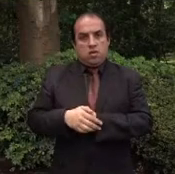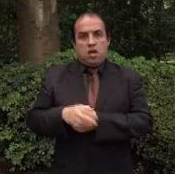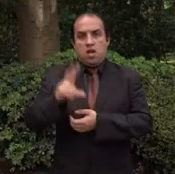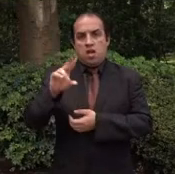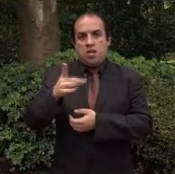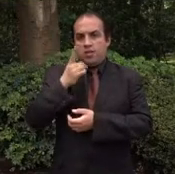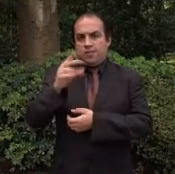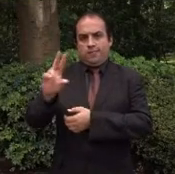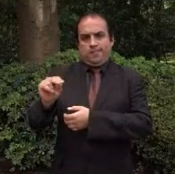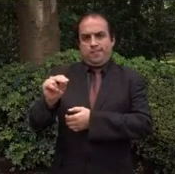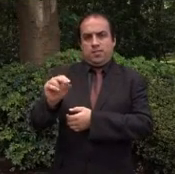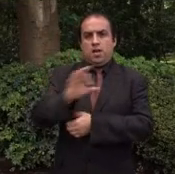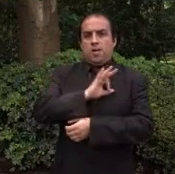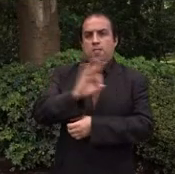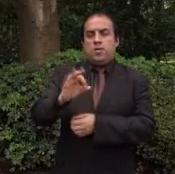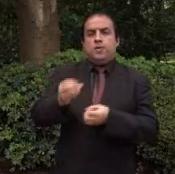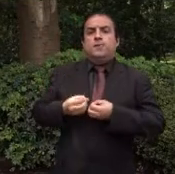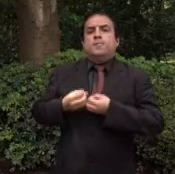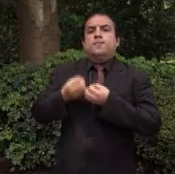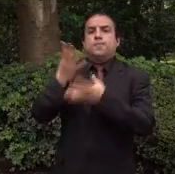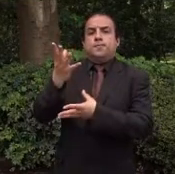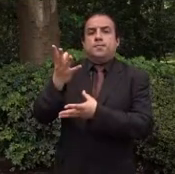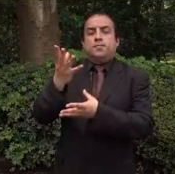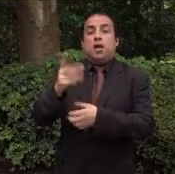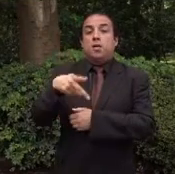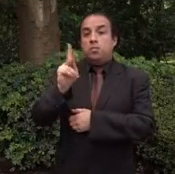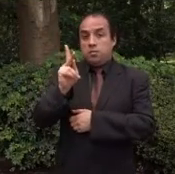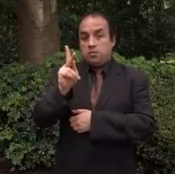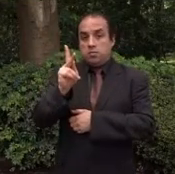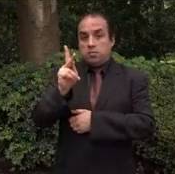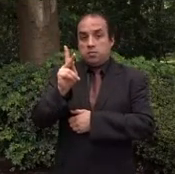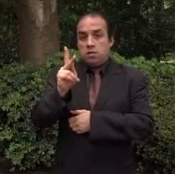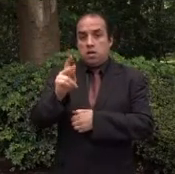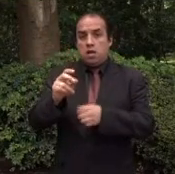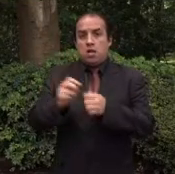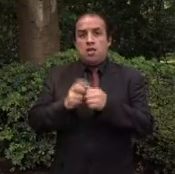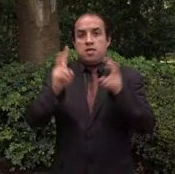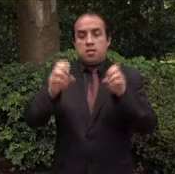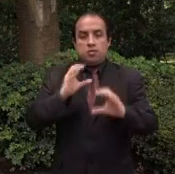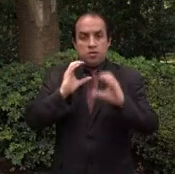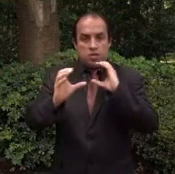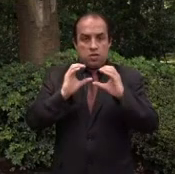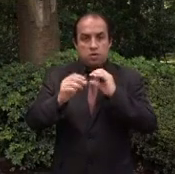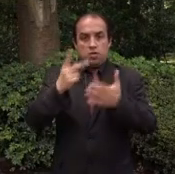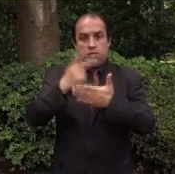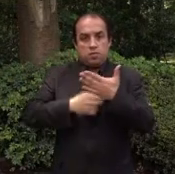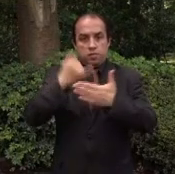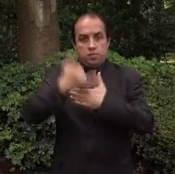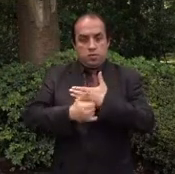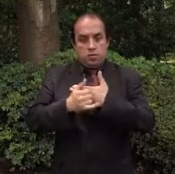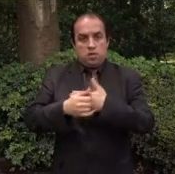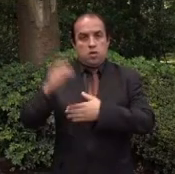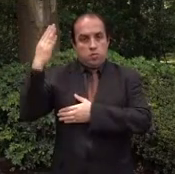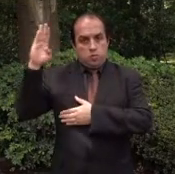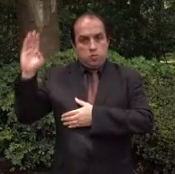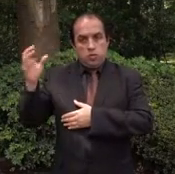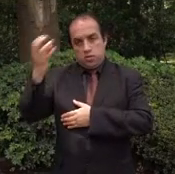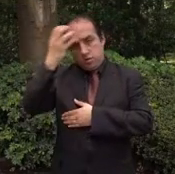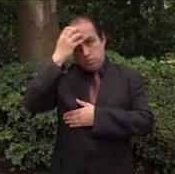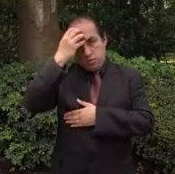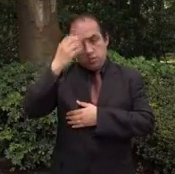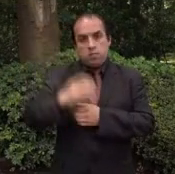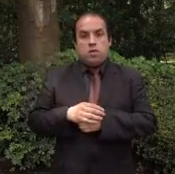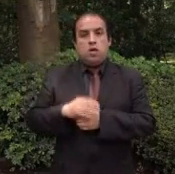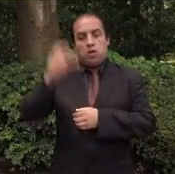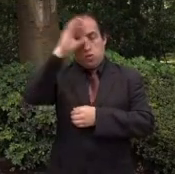la posibilidad de expresarse, pero en términos de la comunicación del proyecto Bosque de Chapultepec,